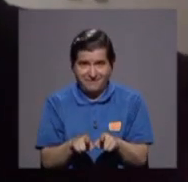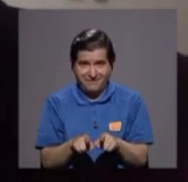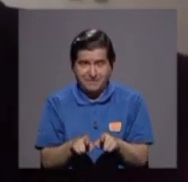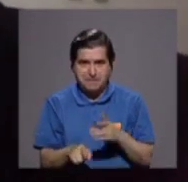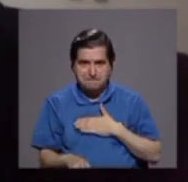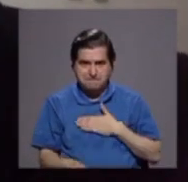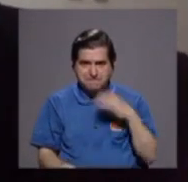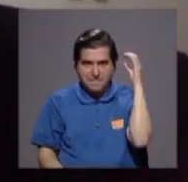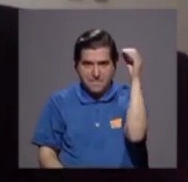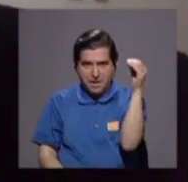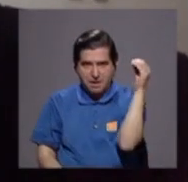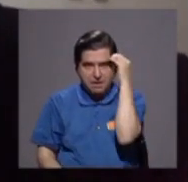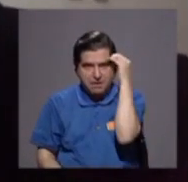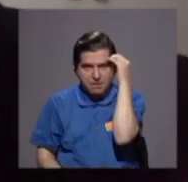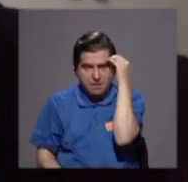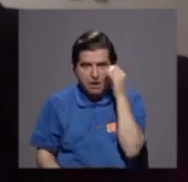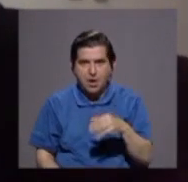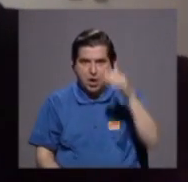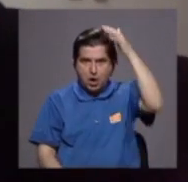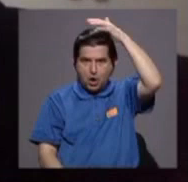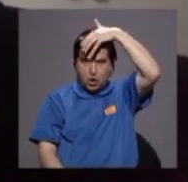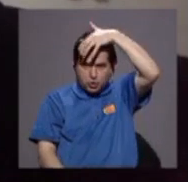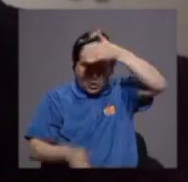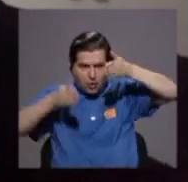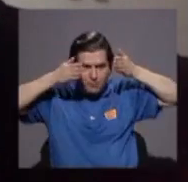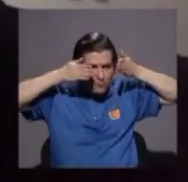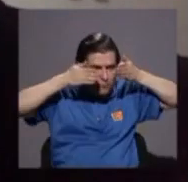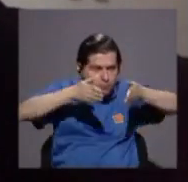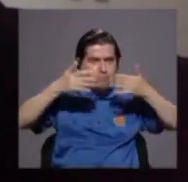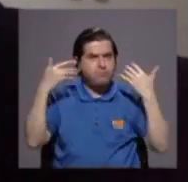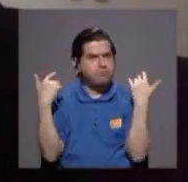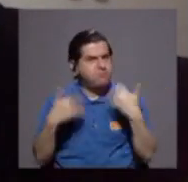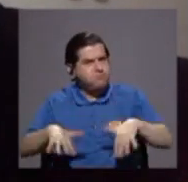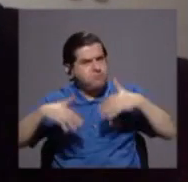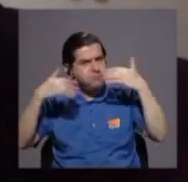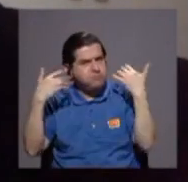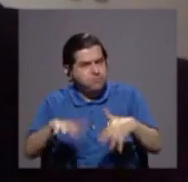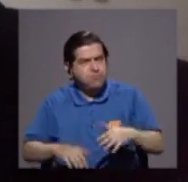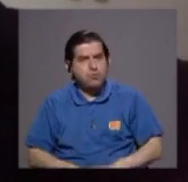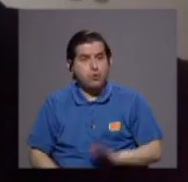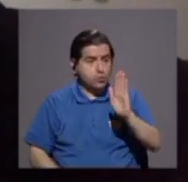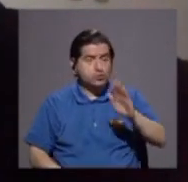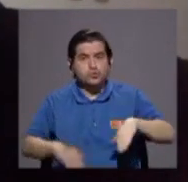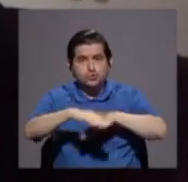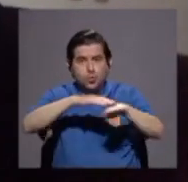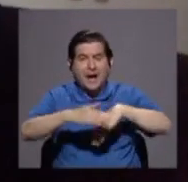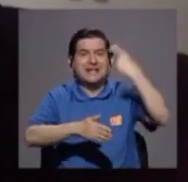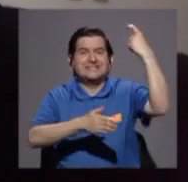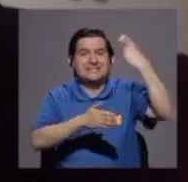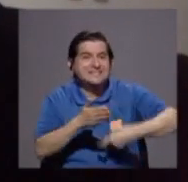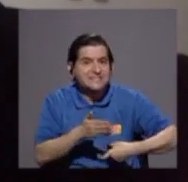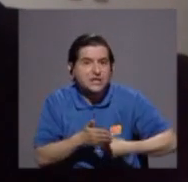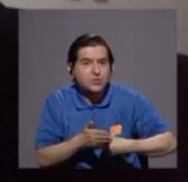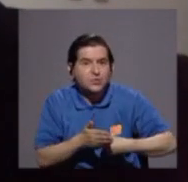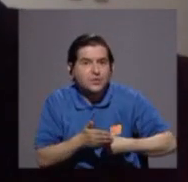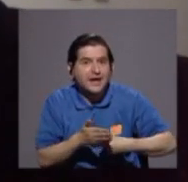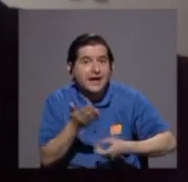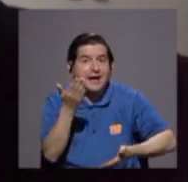mi impresión es que Trump se ha concentrado tanto en su base dura que